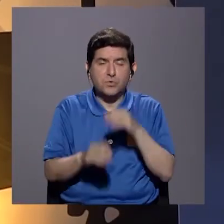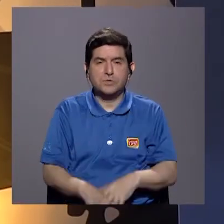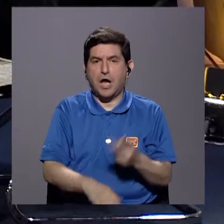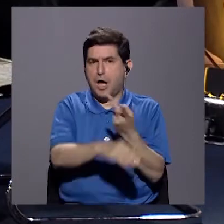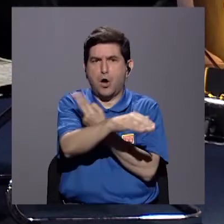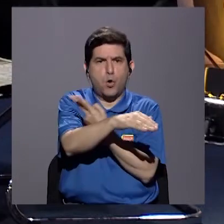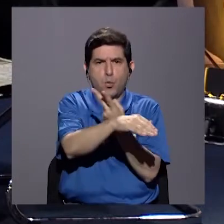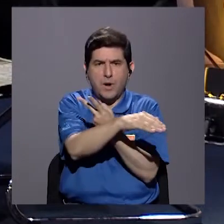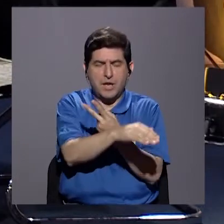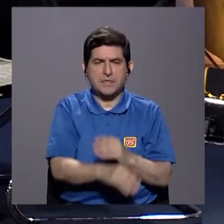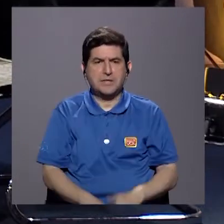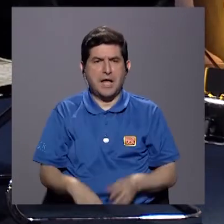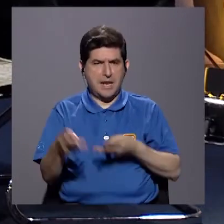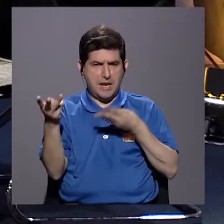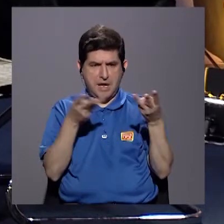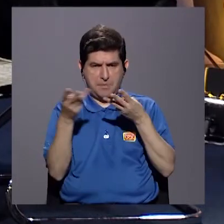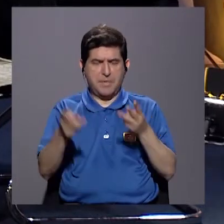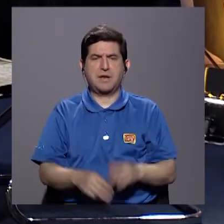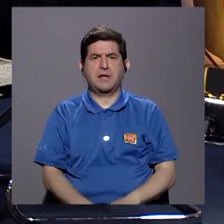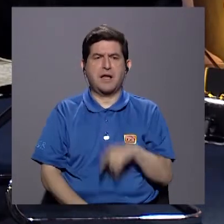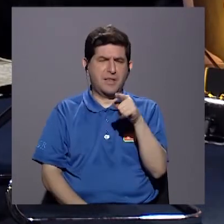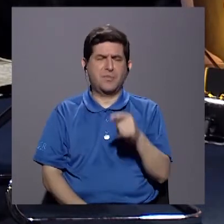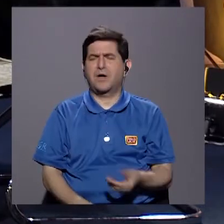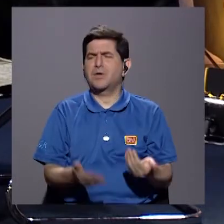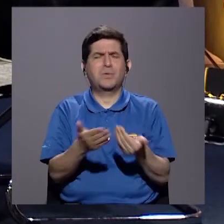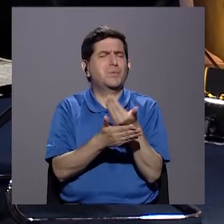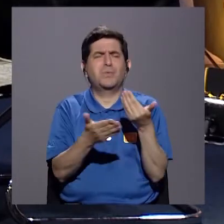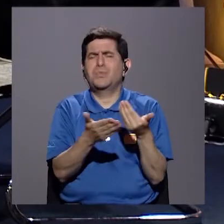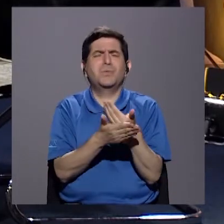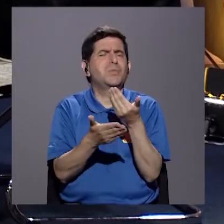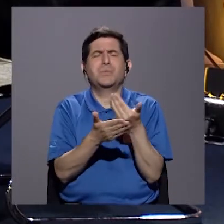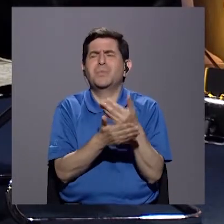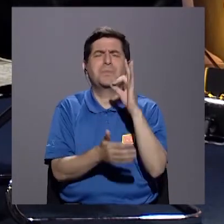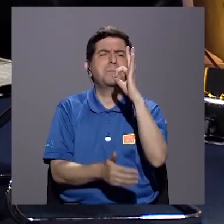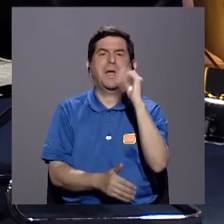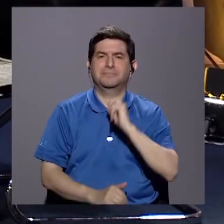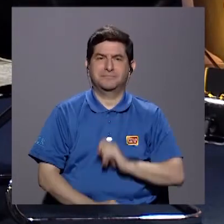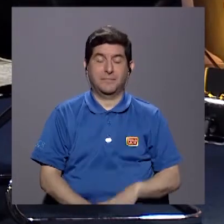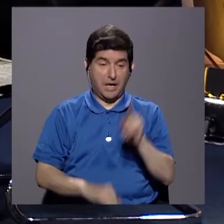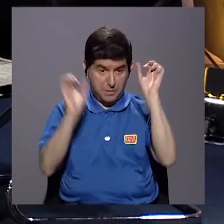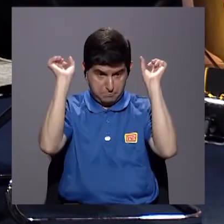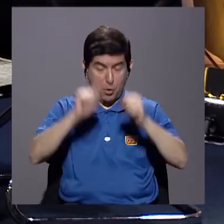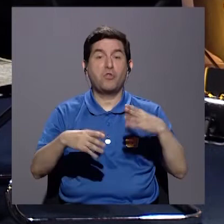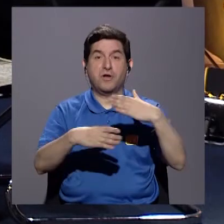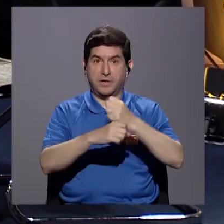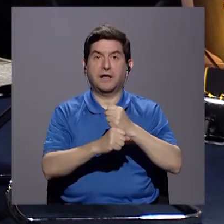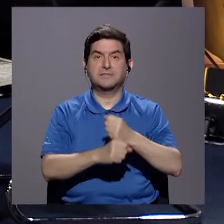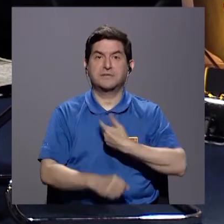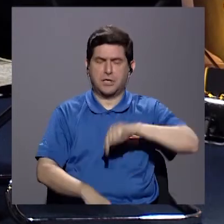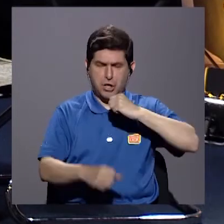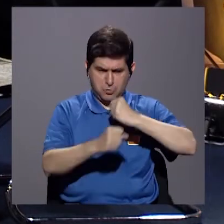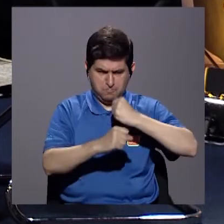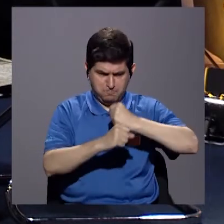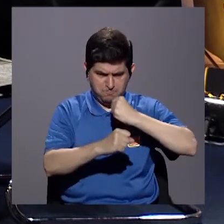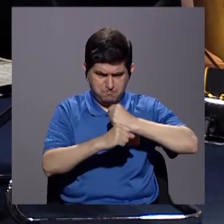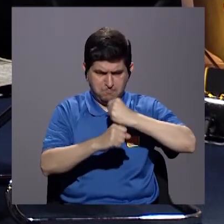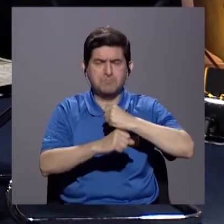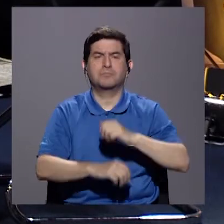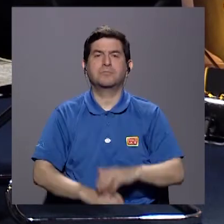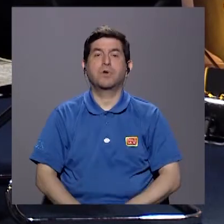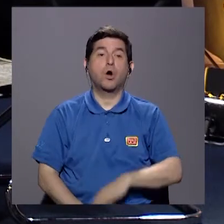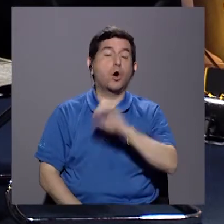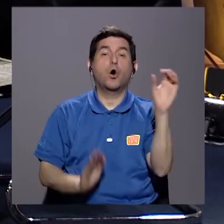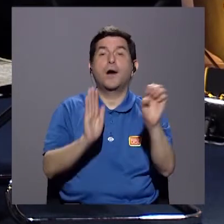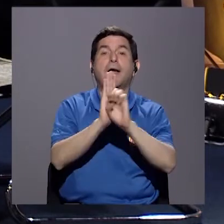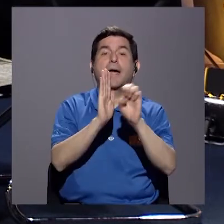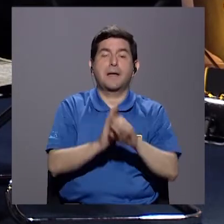fruta o el vegetal llegue a los mercados como fresco, como recién cortado. Bueno, eso se puede hacer y estamos trabajando en